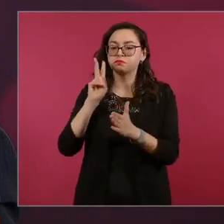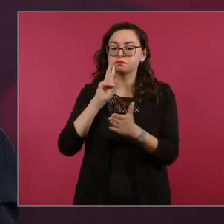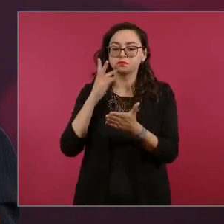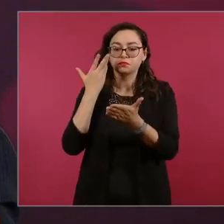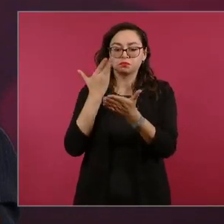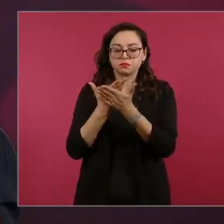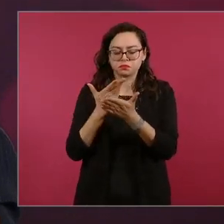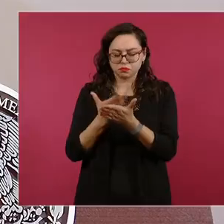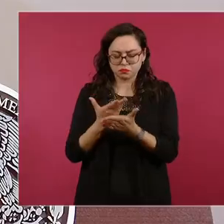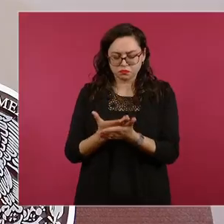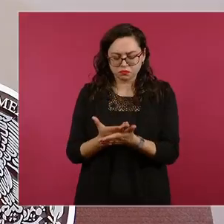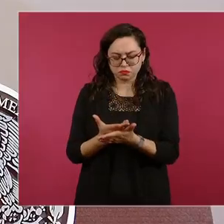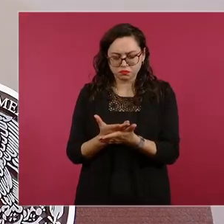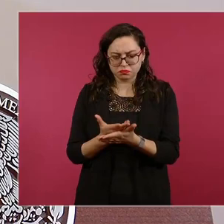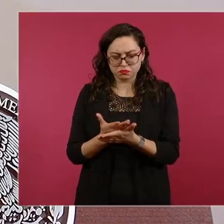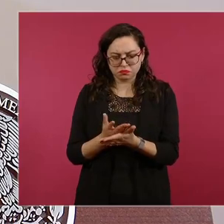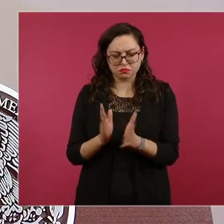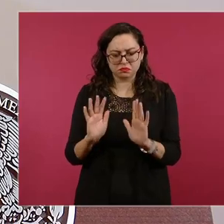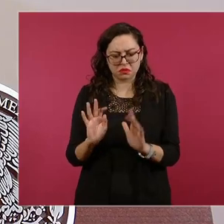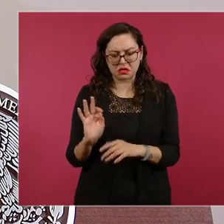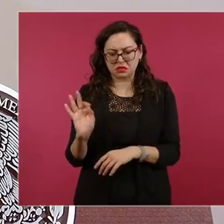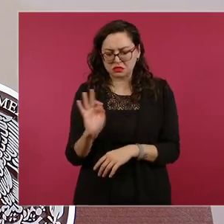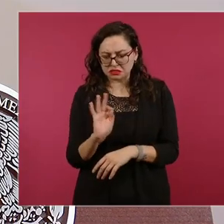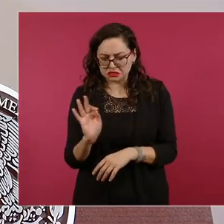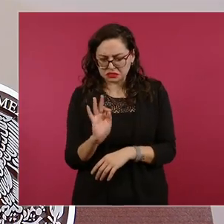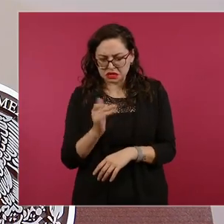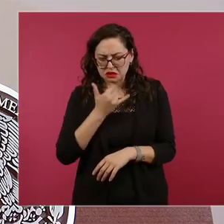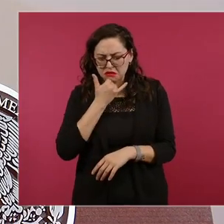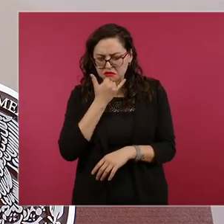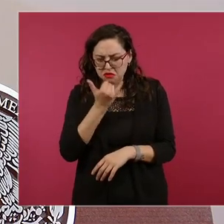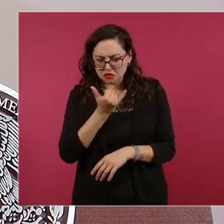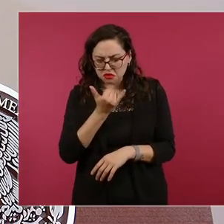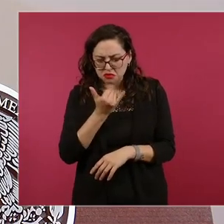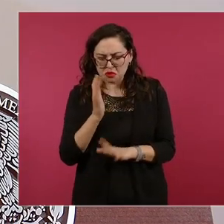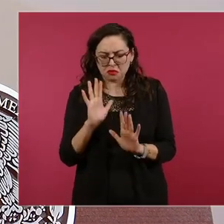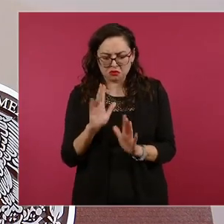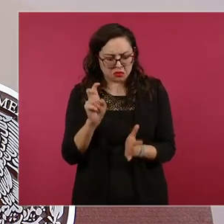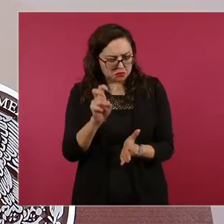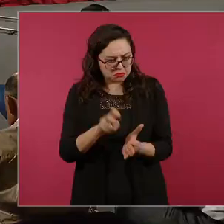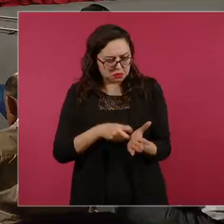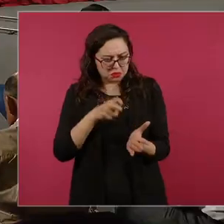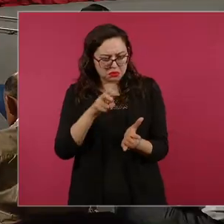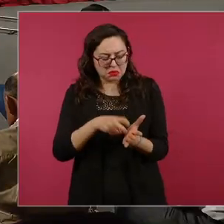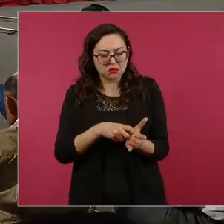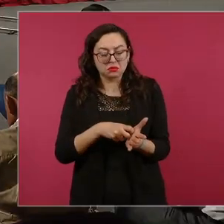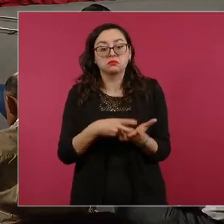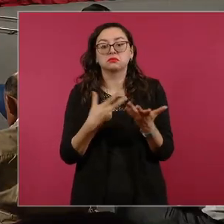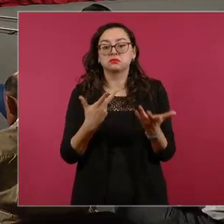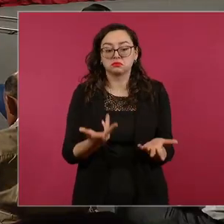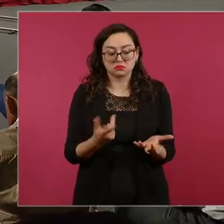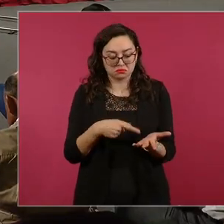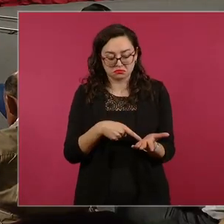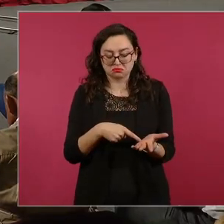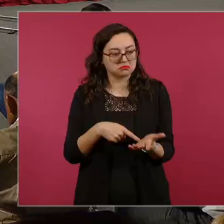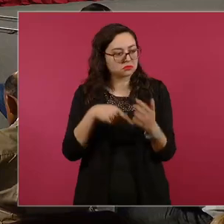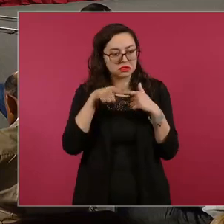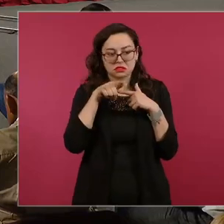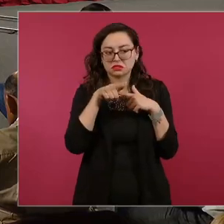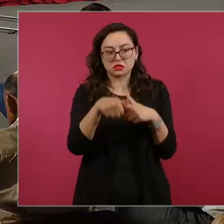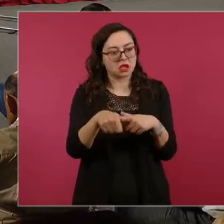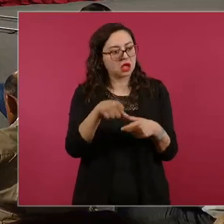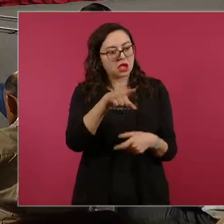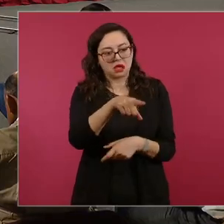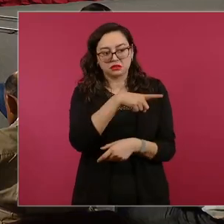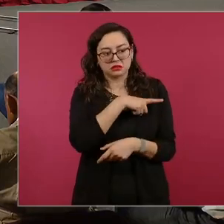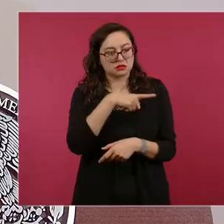se han detectado situaciones de forma que hay que corregir, la autoridad fiscal lo ha llevado a cabo subsistiendo los actos y pudiendo